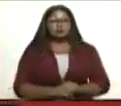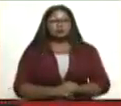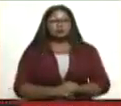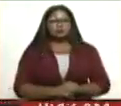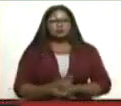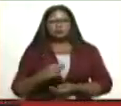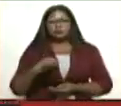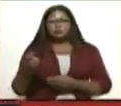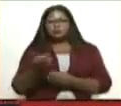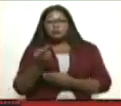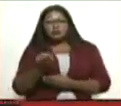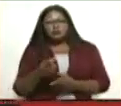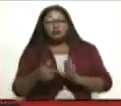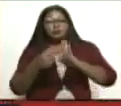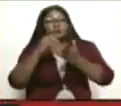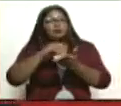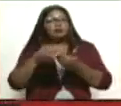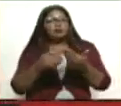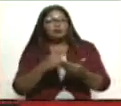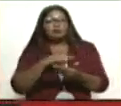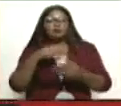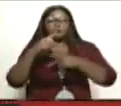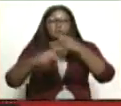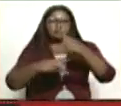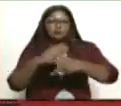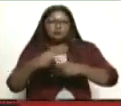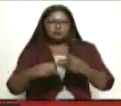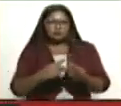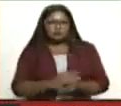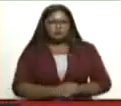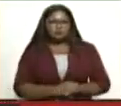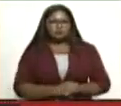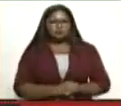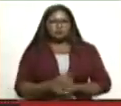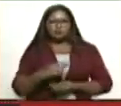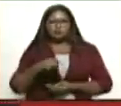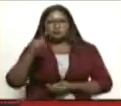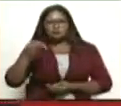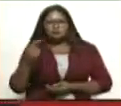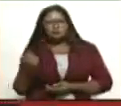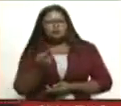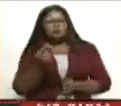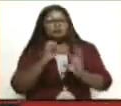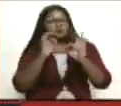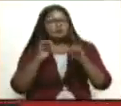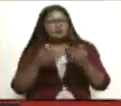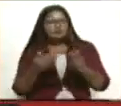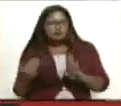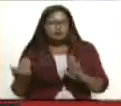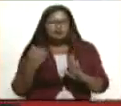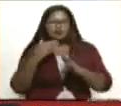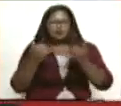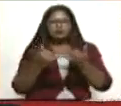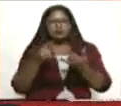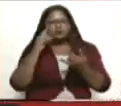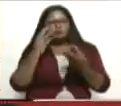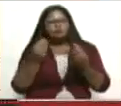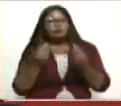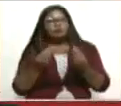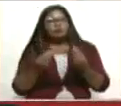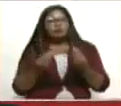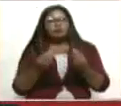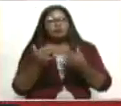buscando colocar obstáculos a este proceso. También ha habido ataques muy inclementes